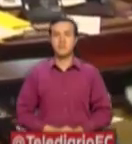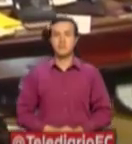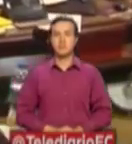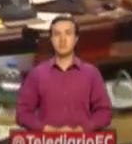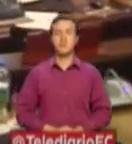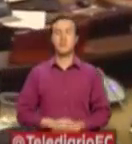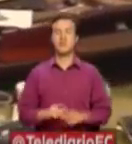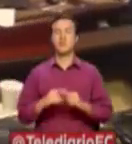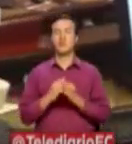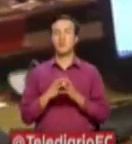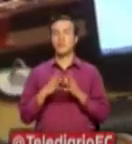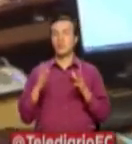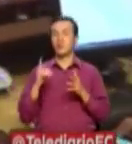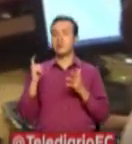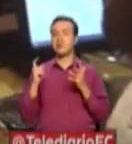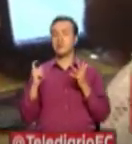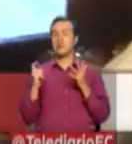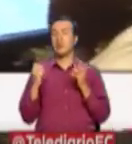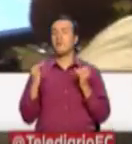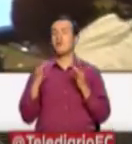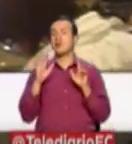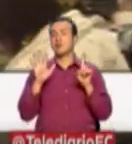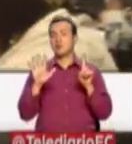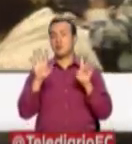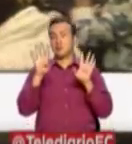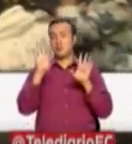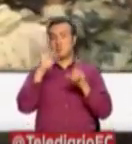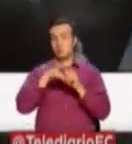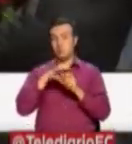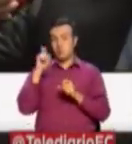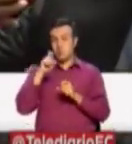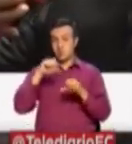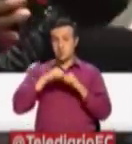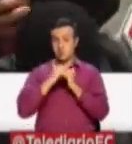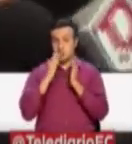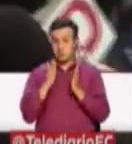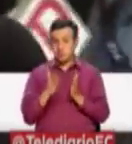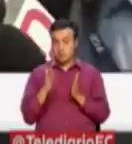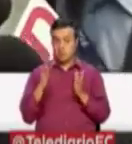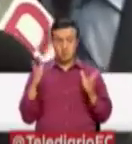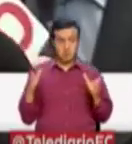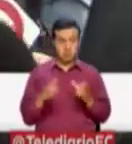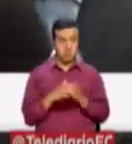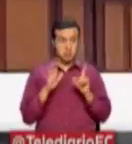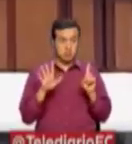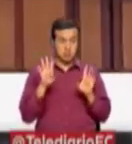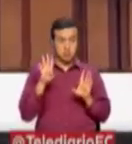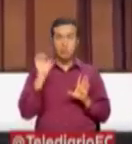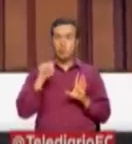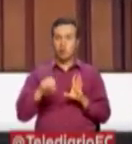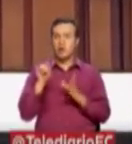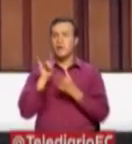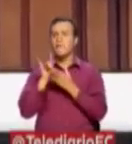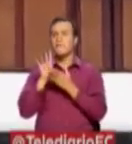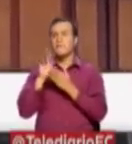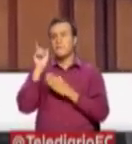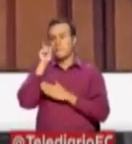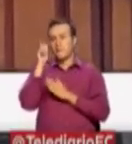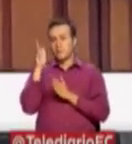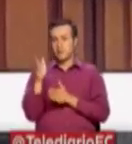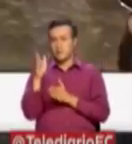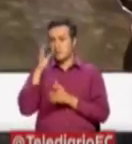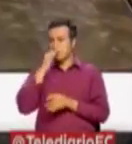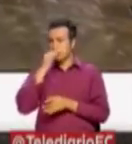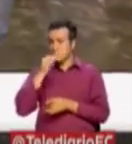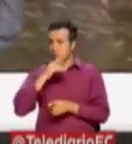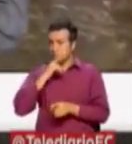mayoría absoluta es decir 69 votos requerirá la asamblea para censurar al fiscal vaca manchen o algo que por ahora no estaría del todo